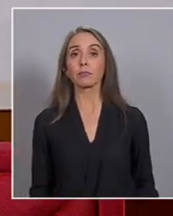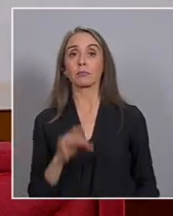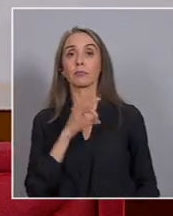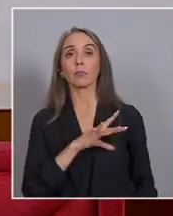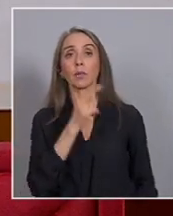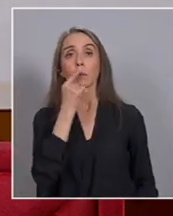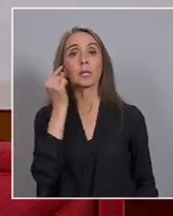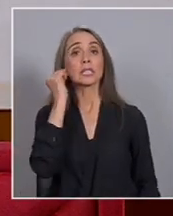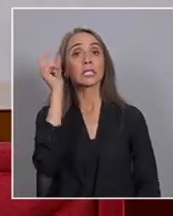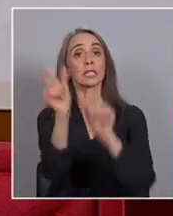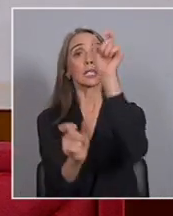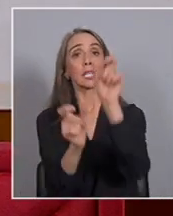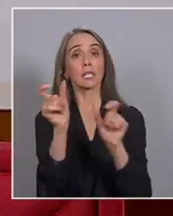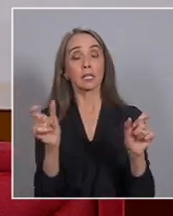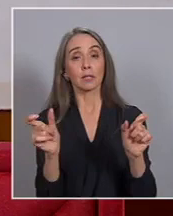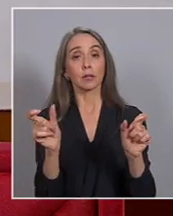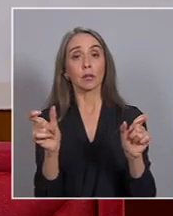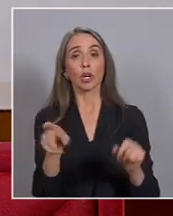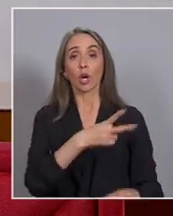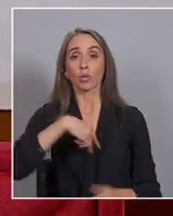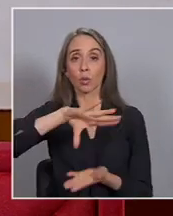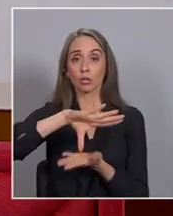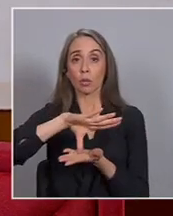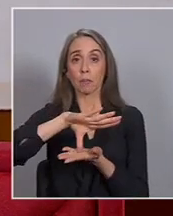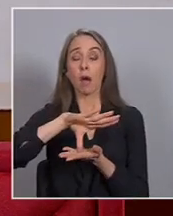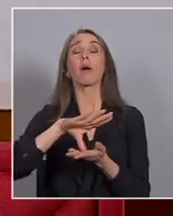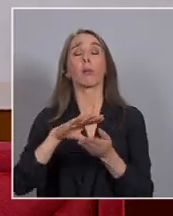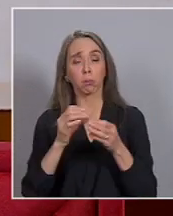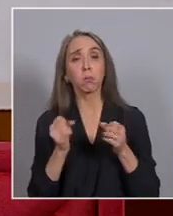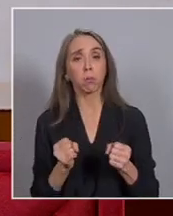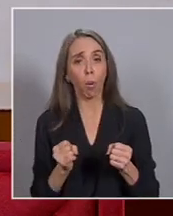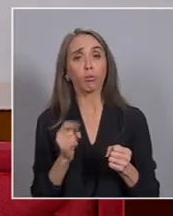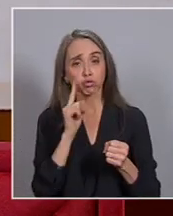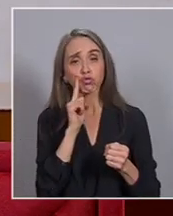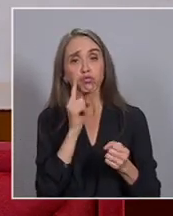Chilenos y chilenas, nuestro país tiene las condiciones